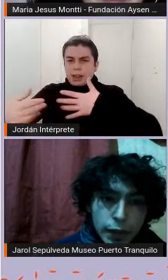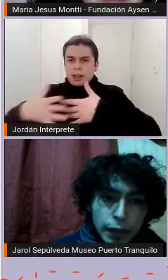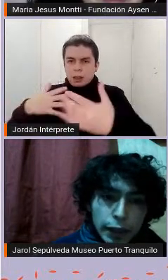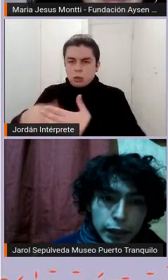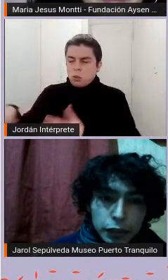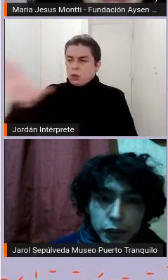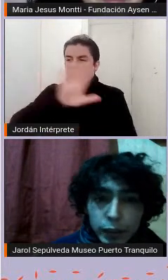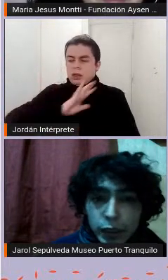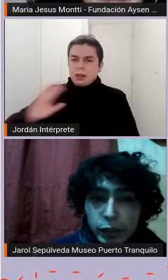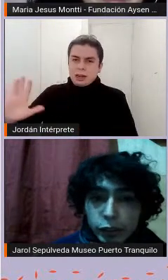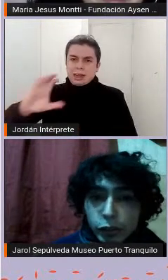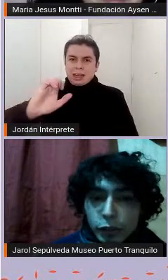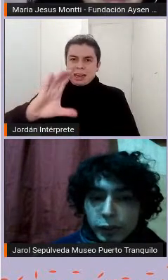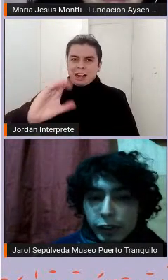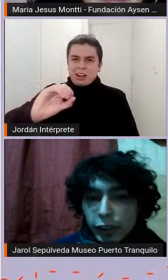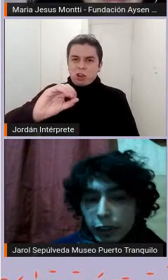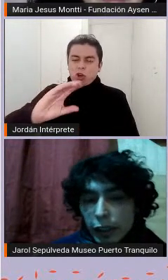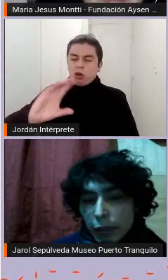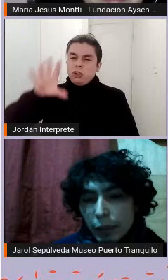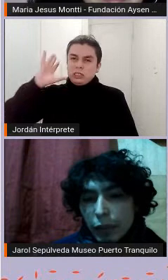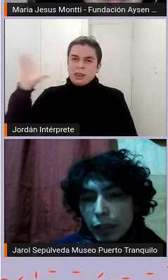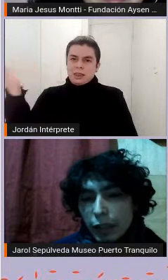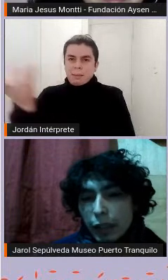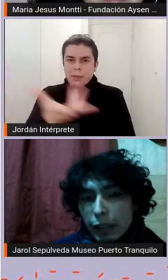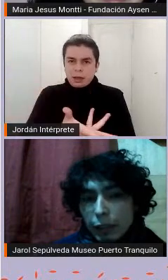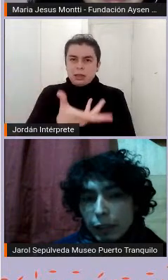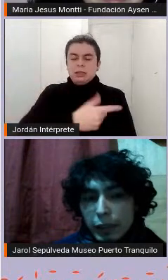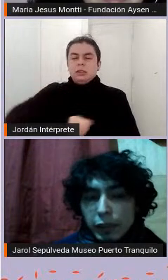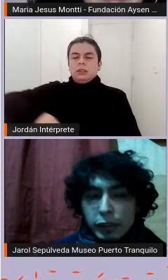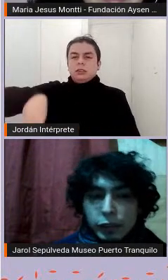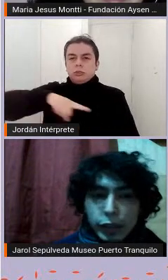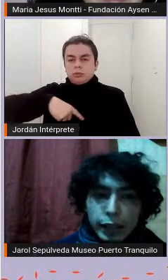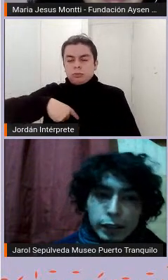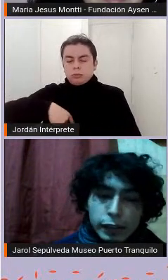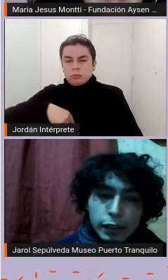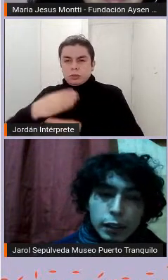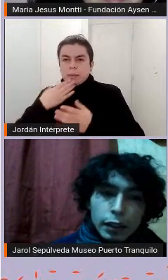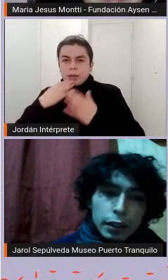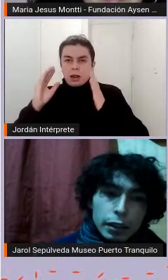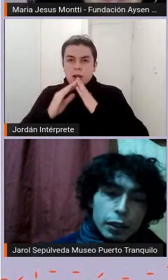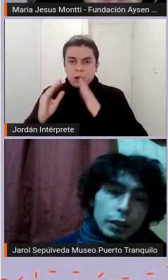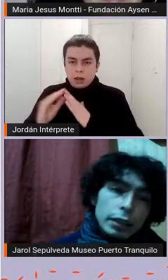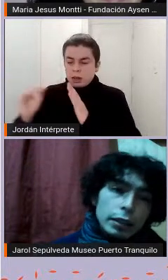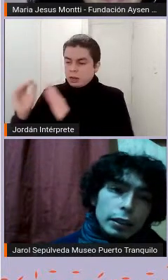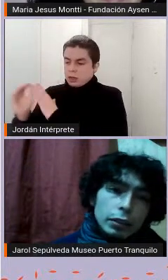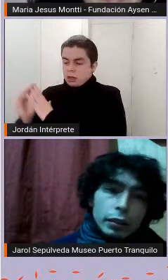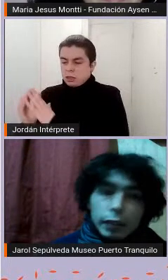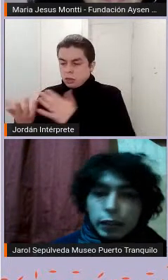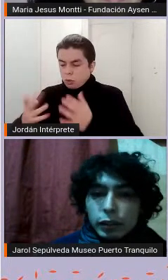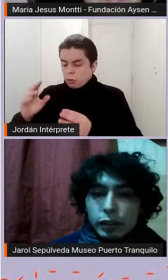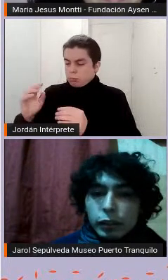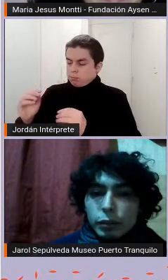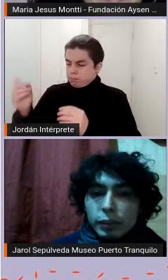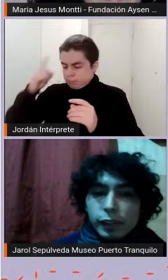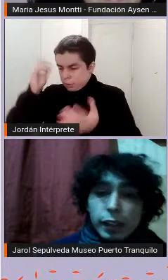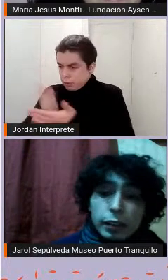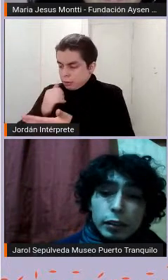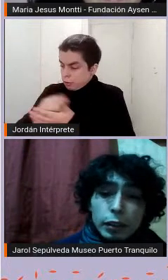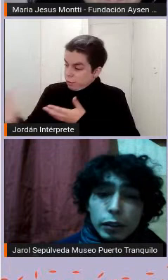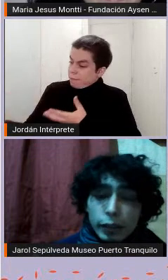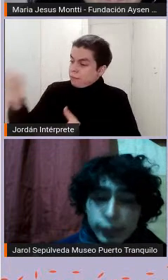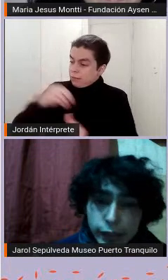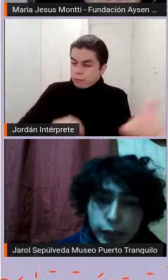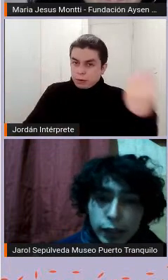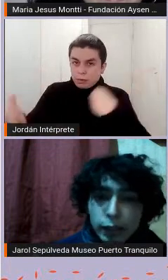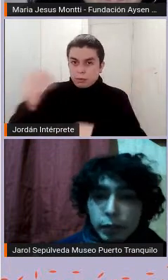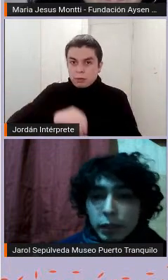decirlo. La gestión y manejo de residuos domiciliarios es la misma localidad en la que también se organiza y recolecta estos residuos domiciliarios,